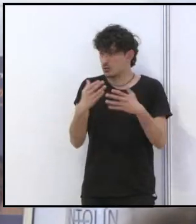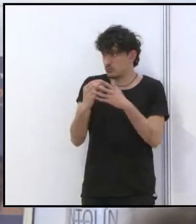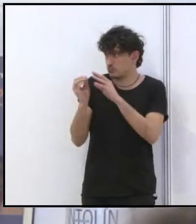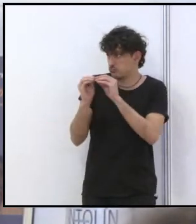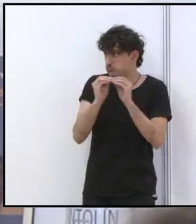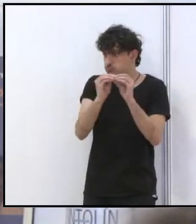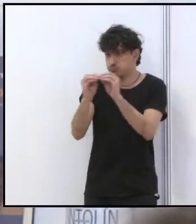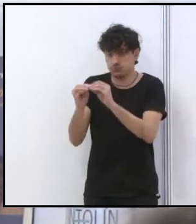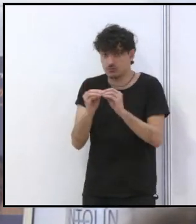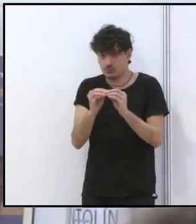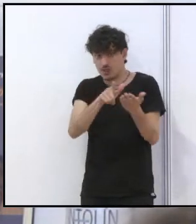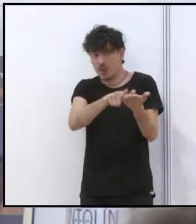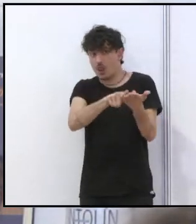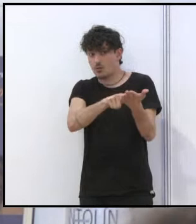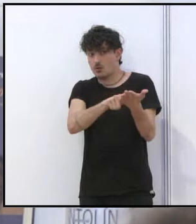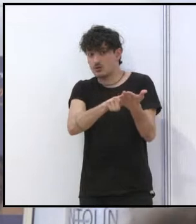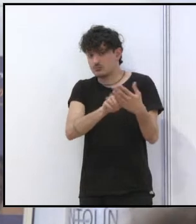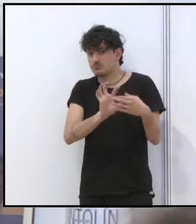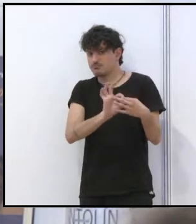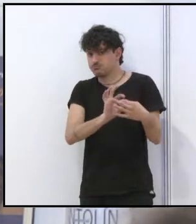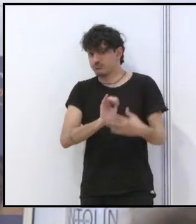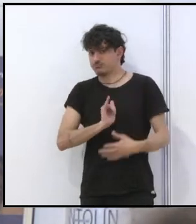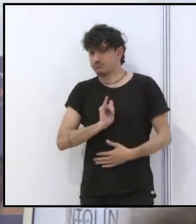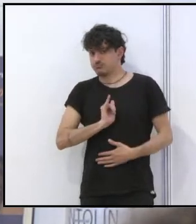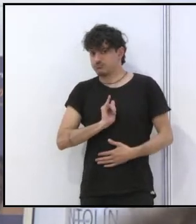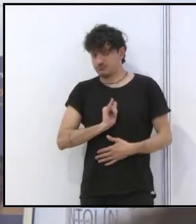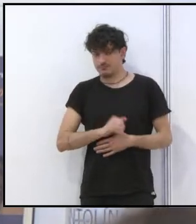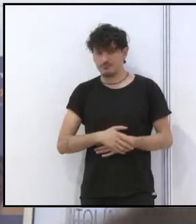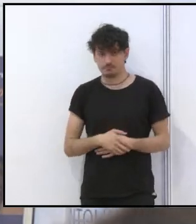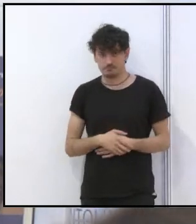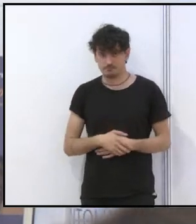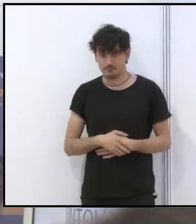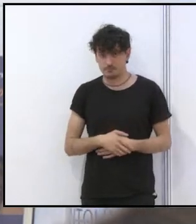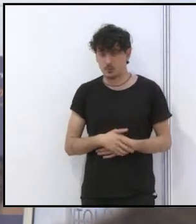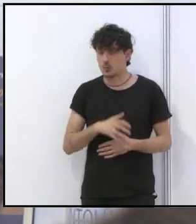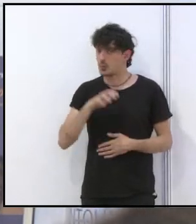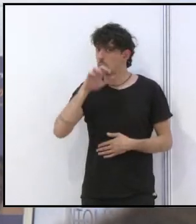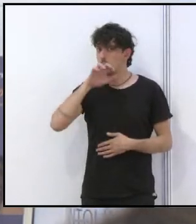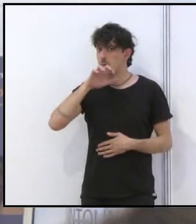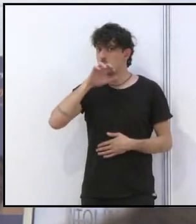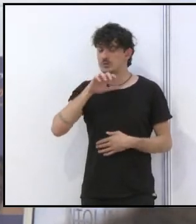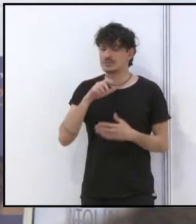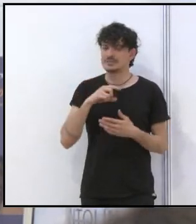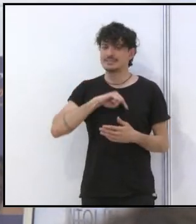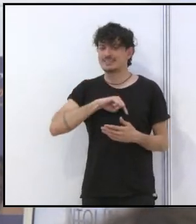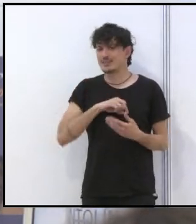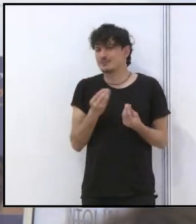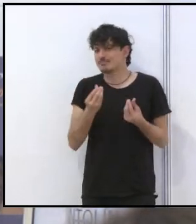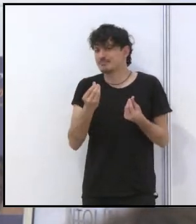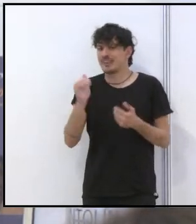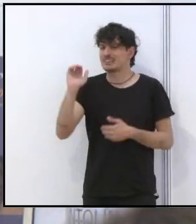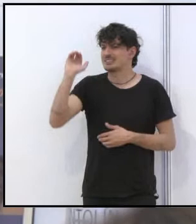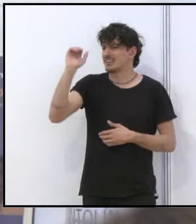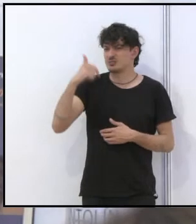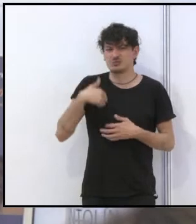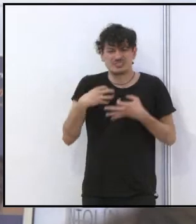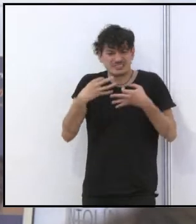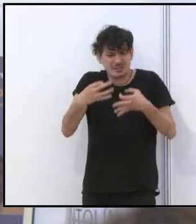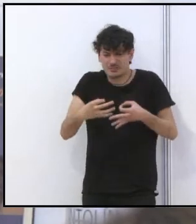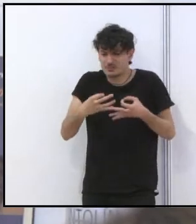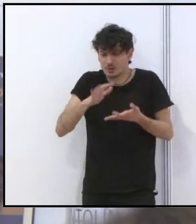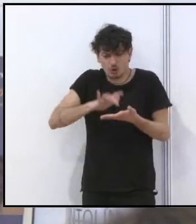identificación con la lengua. Yo he llegado, curiosamente, esa sensación de extranjería que tengo siempre cuando